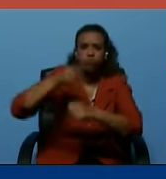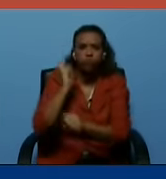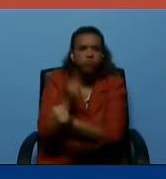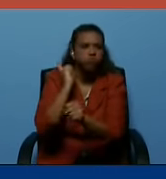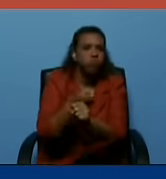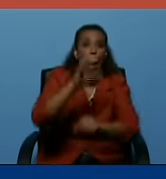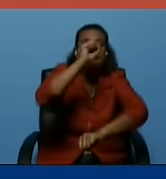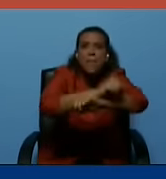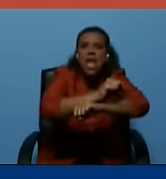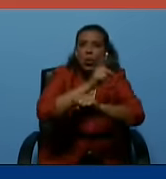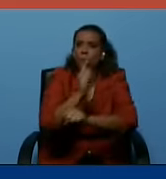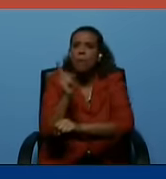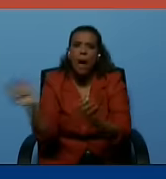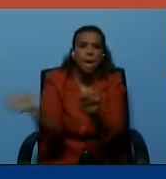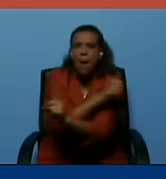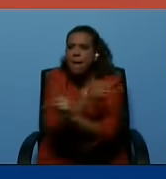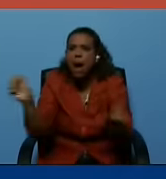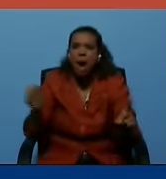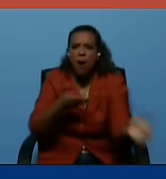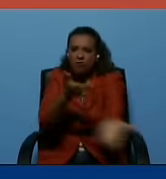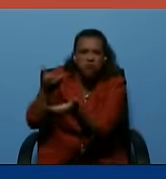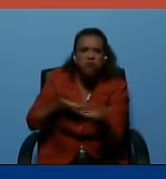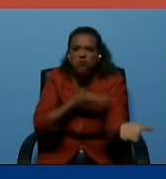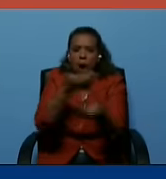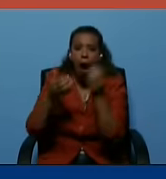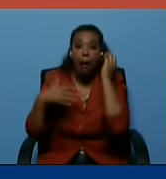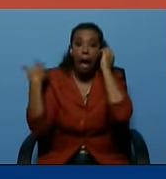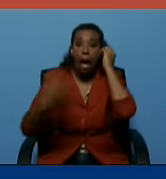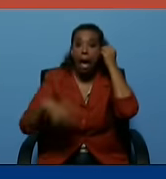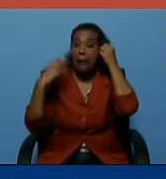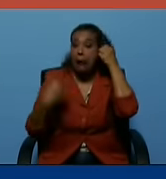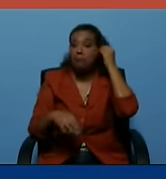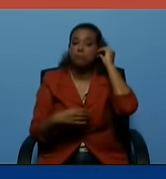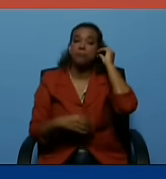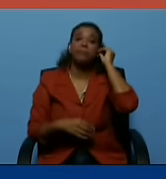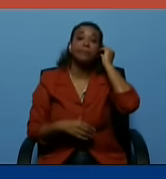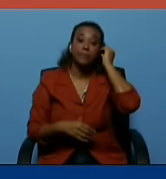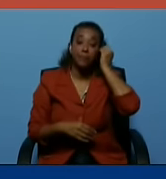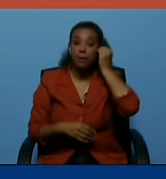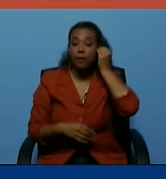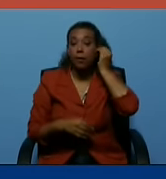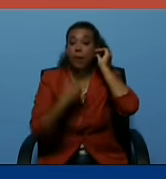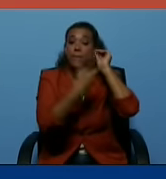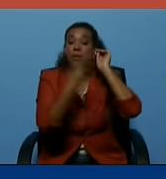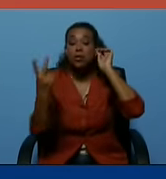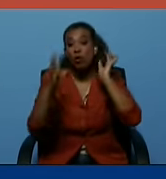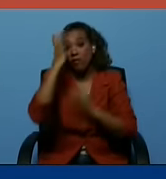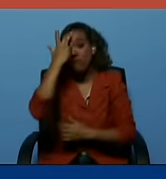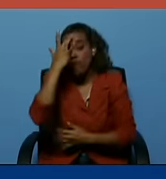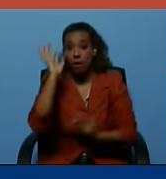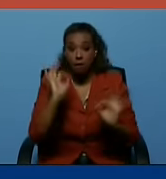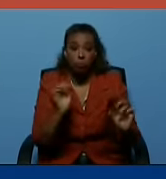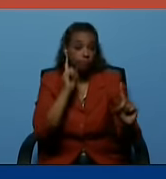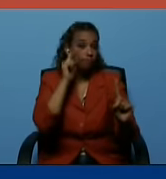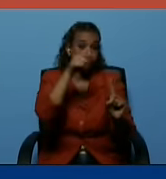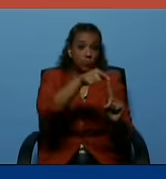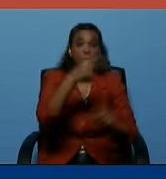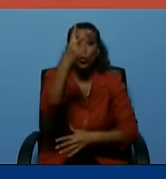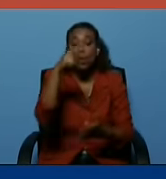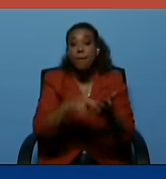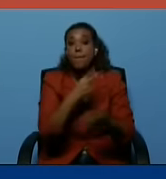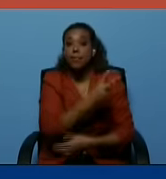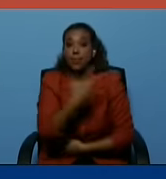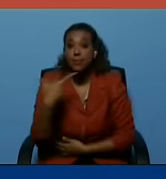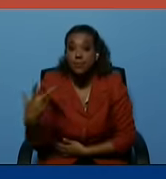gente, lo metían preso, le caían a palos, se lo metían preso. Bueno, 22 de febrero